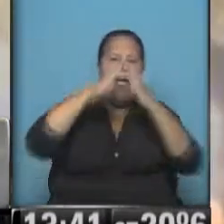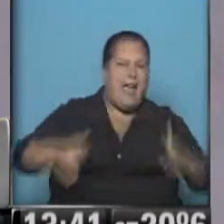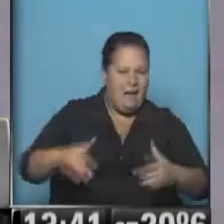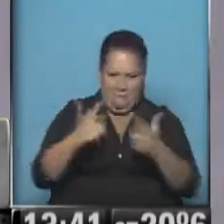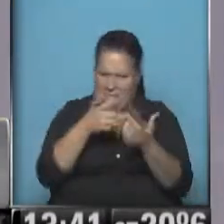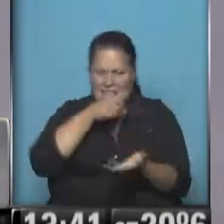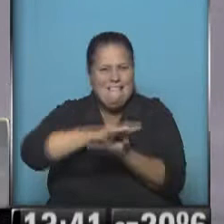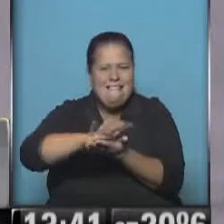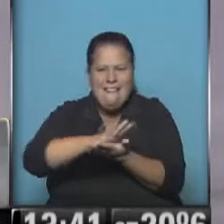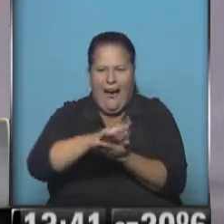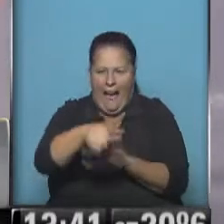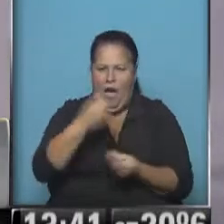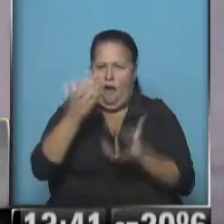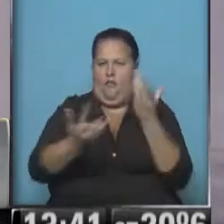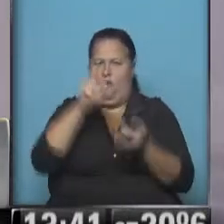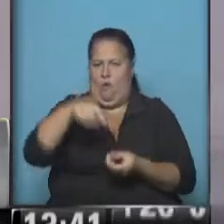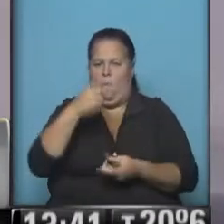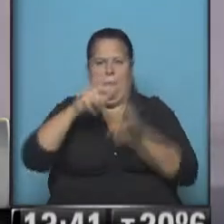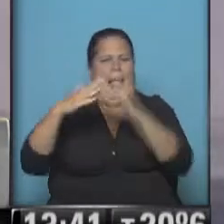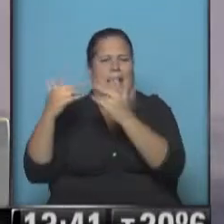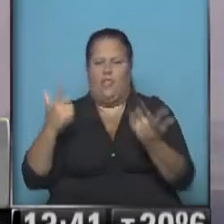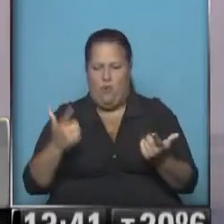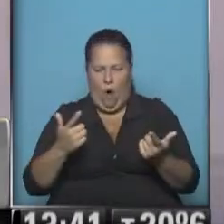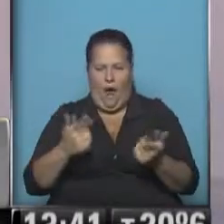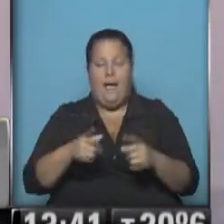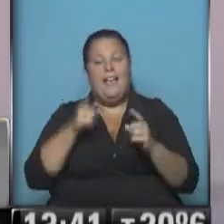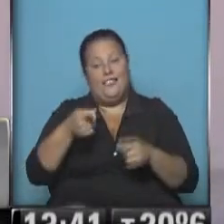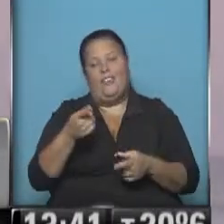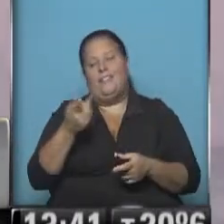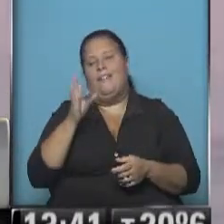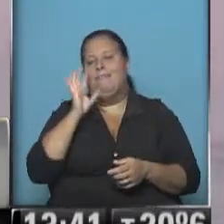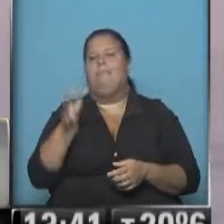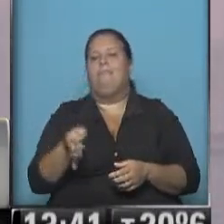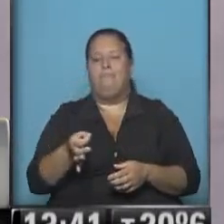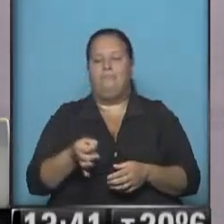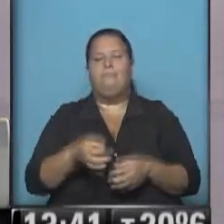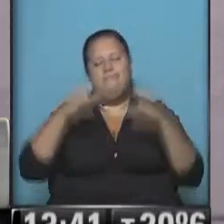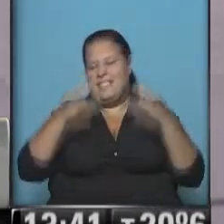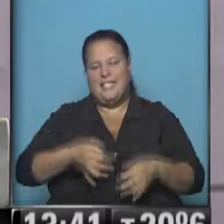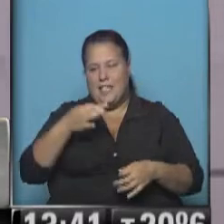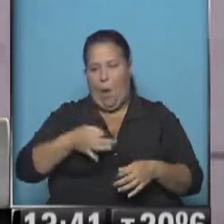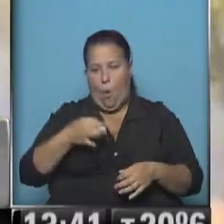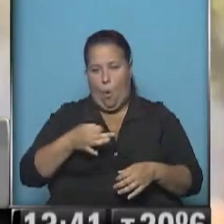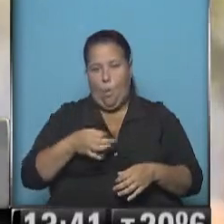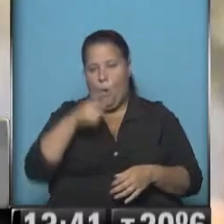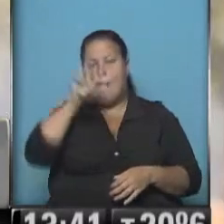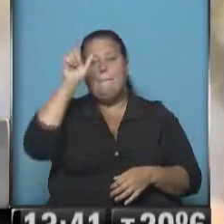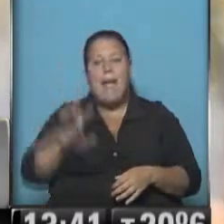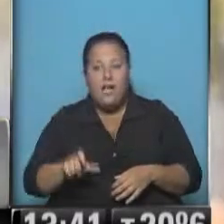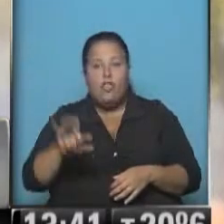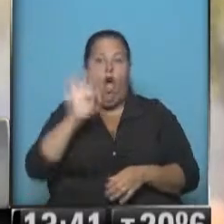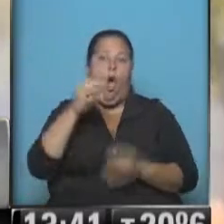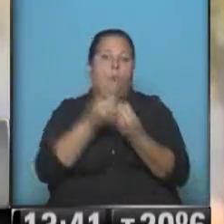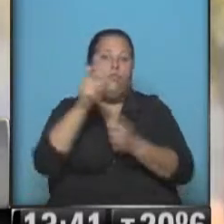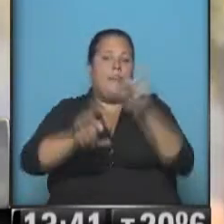cualquier vivienda de poblador, lo que hace, digamos, afirmar que es una persona o